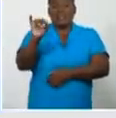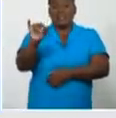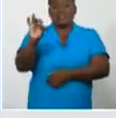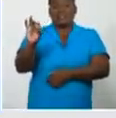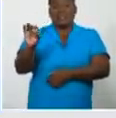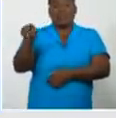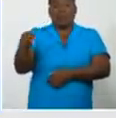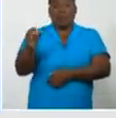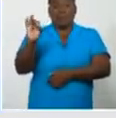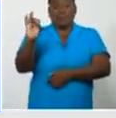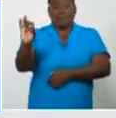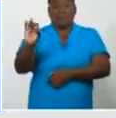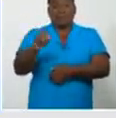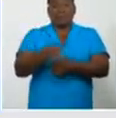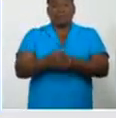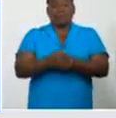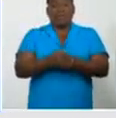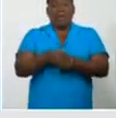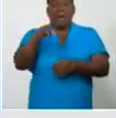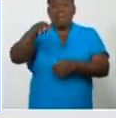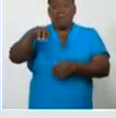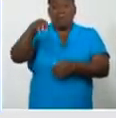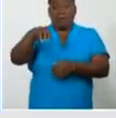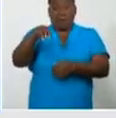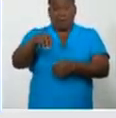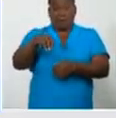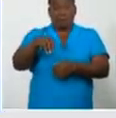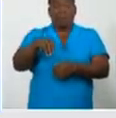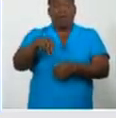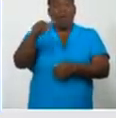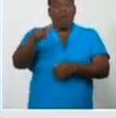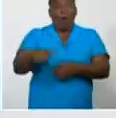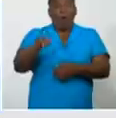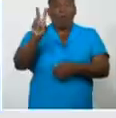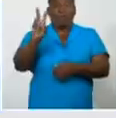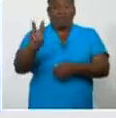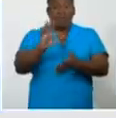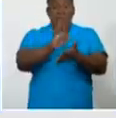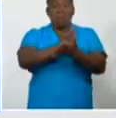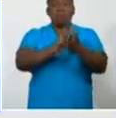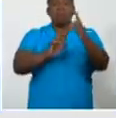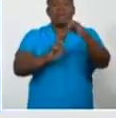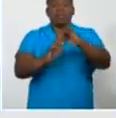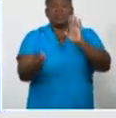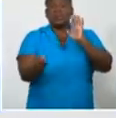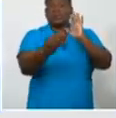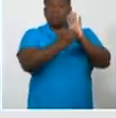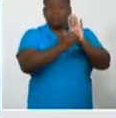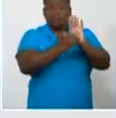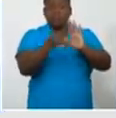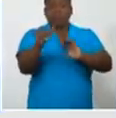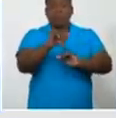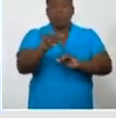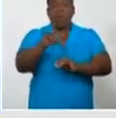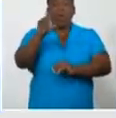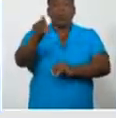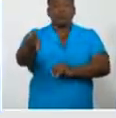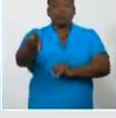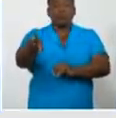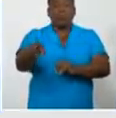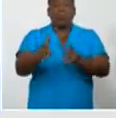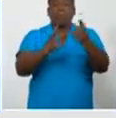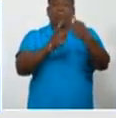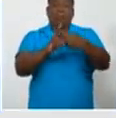367,7, Marianao, Jovellanos de la provincia de Matanzas también, y finalmente Bayamo con